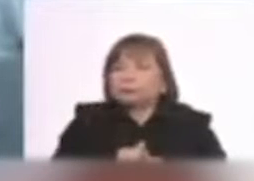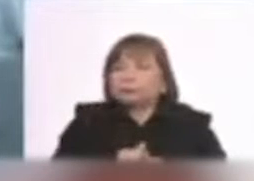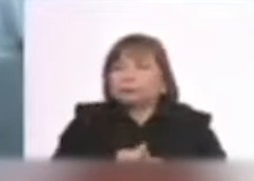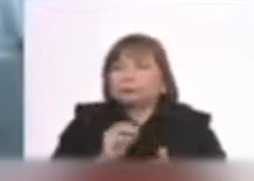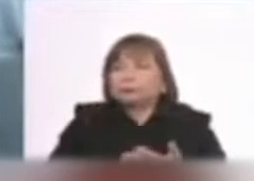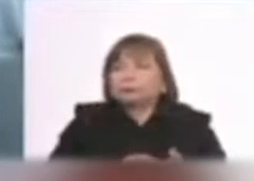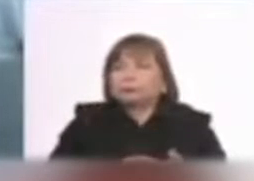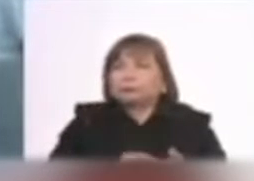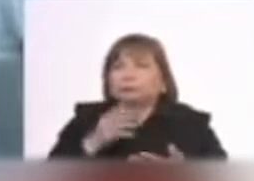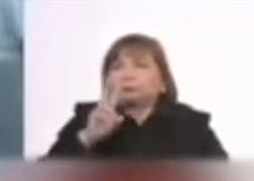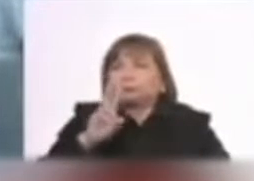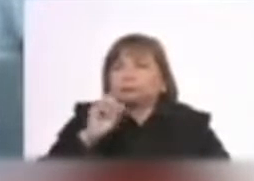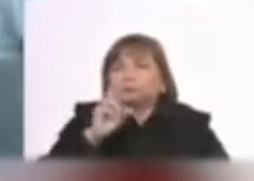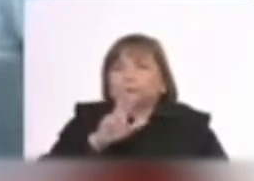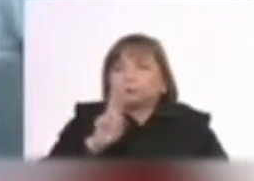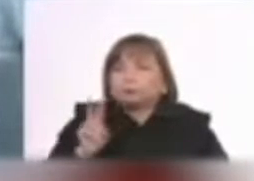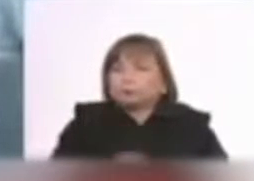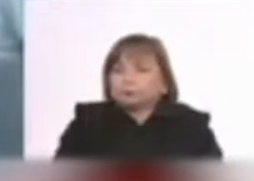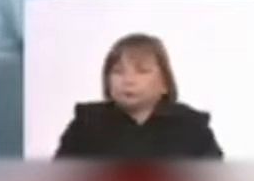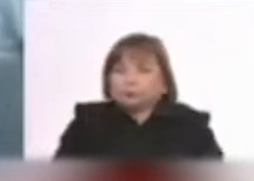millones más en el 2022.